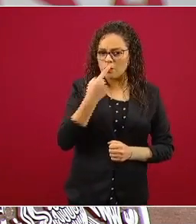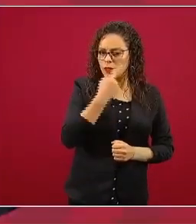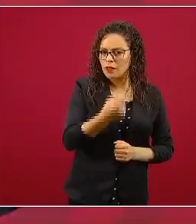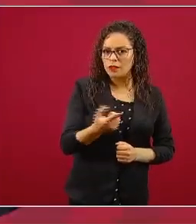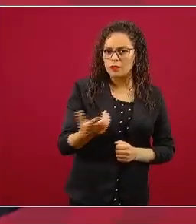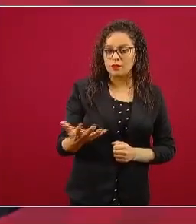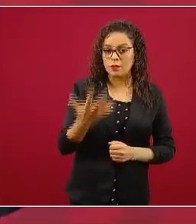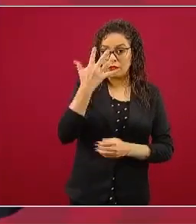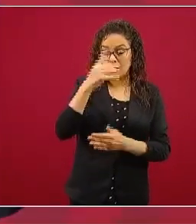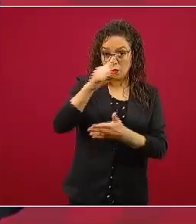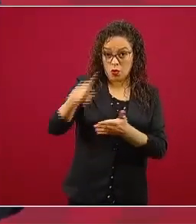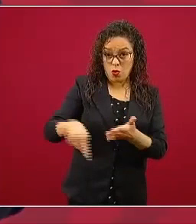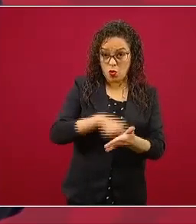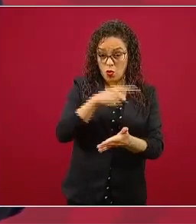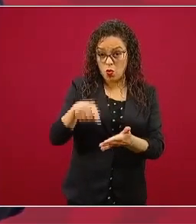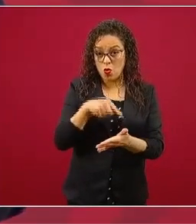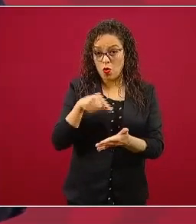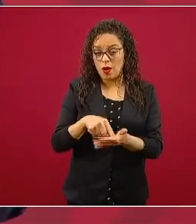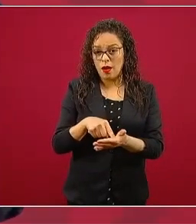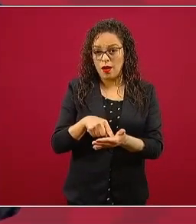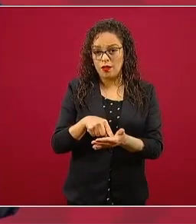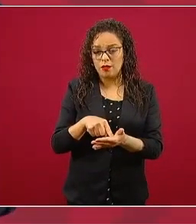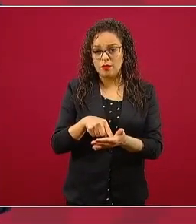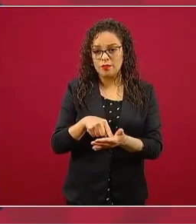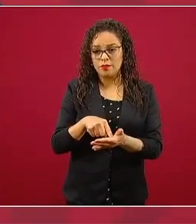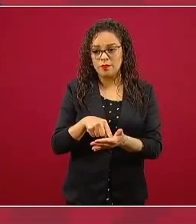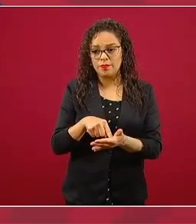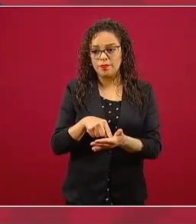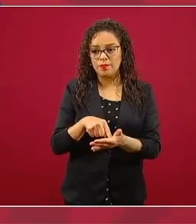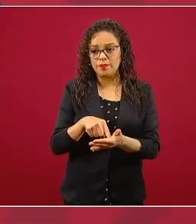5 sitios más